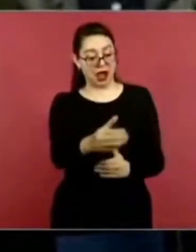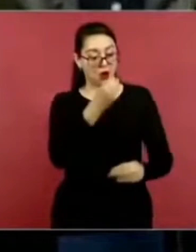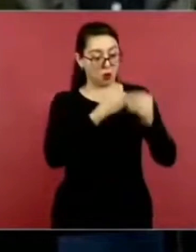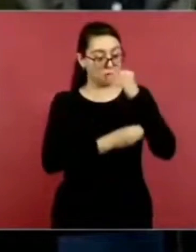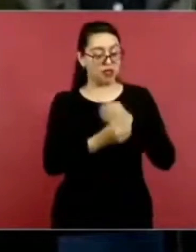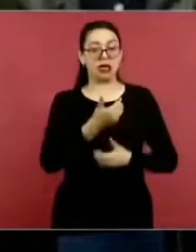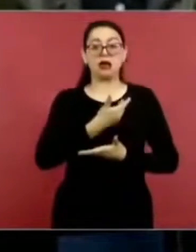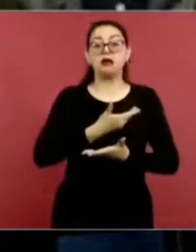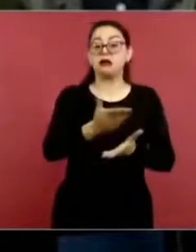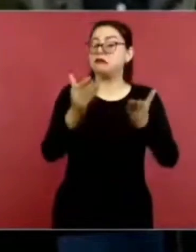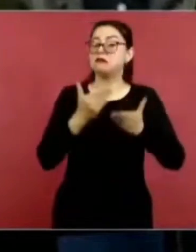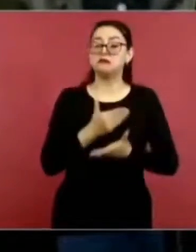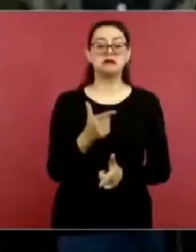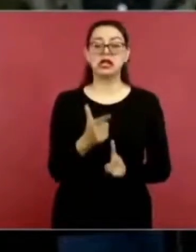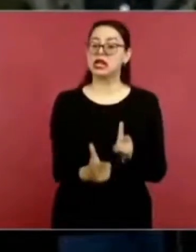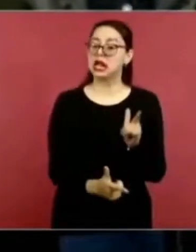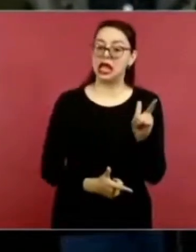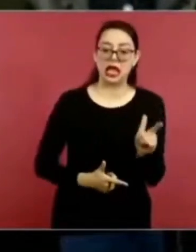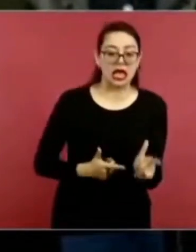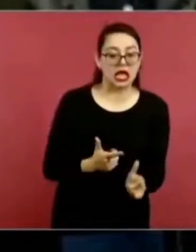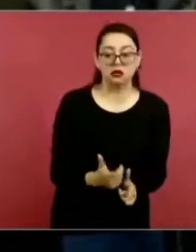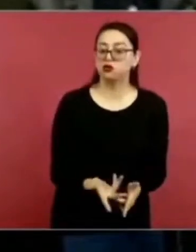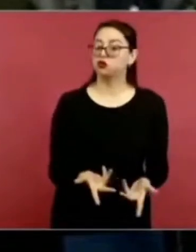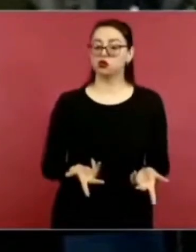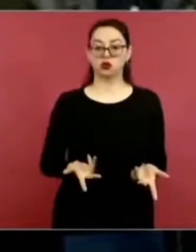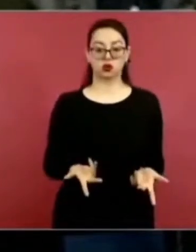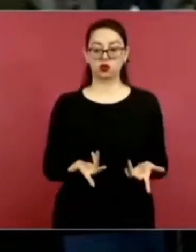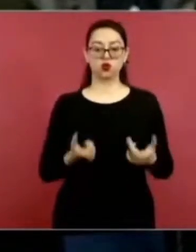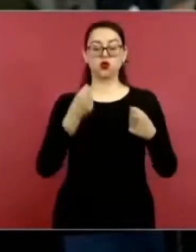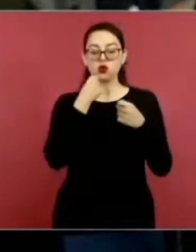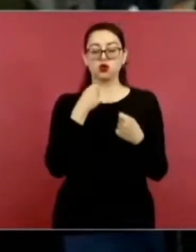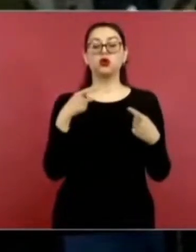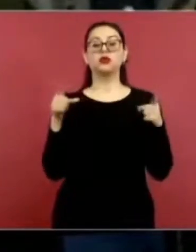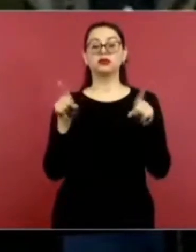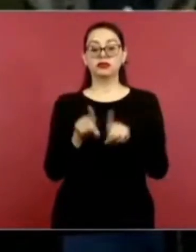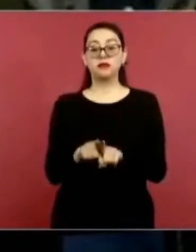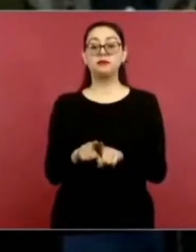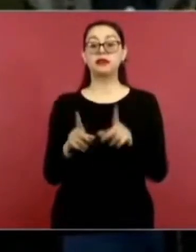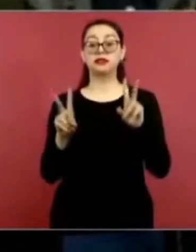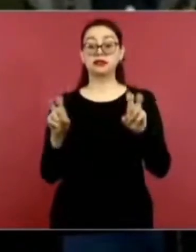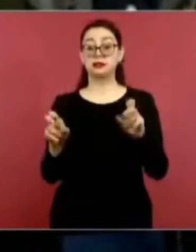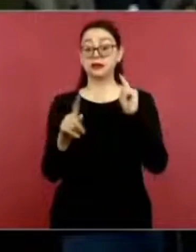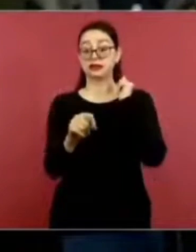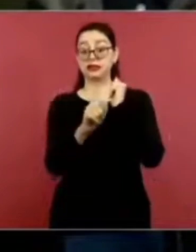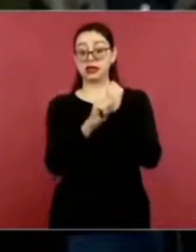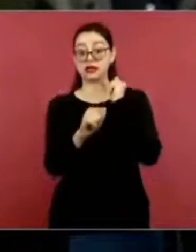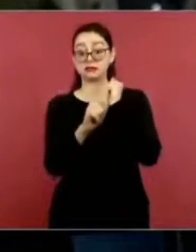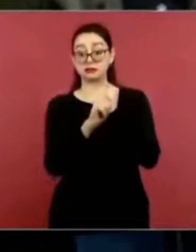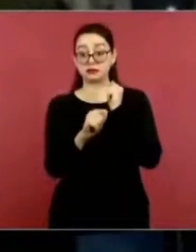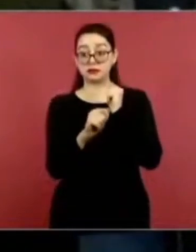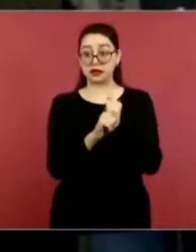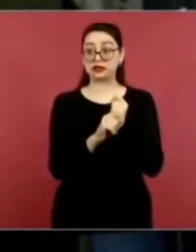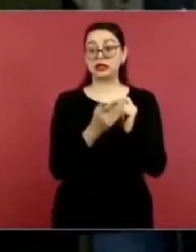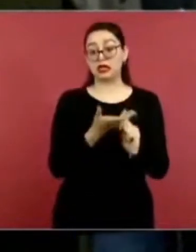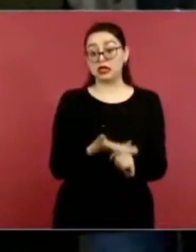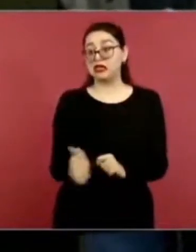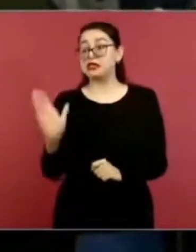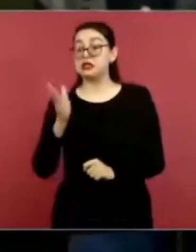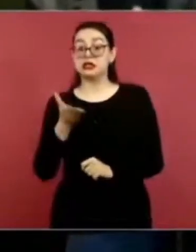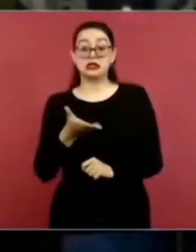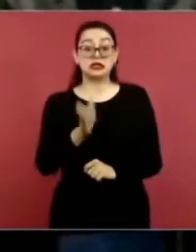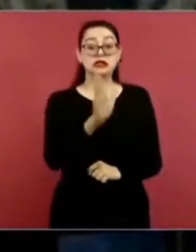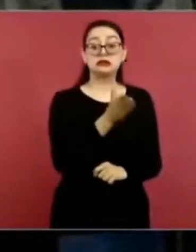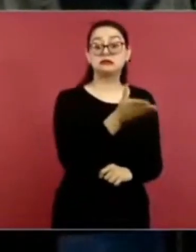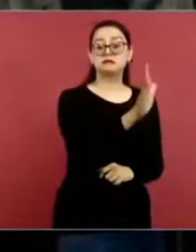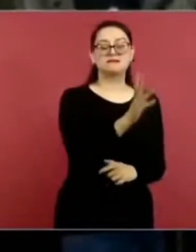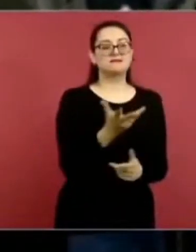rápido posible. También la situación del transporte para que puedan ir por agua a las colonias. Ellos dicen